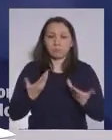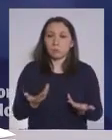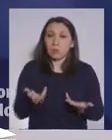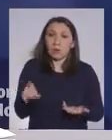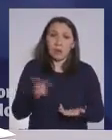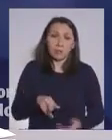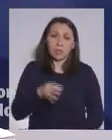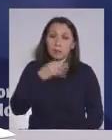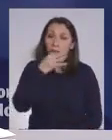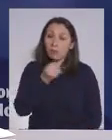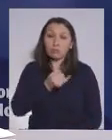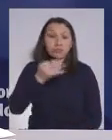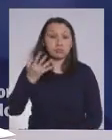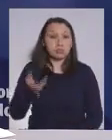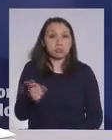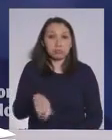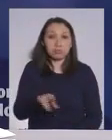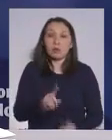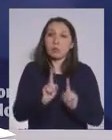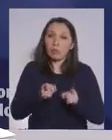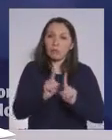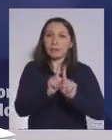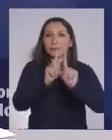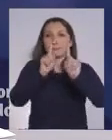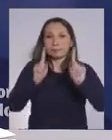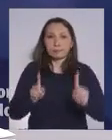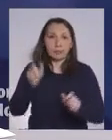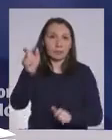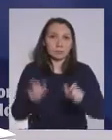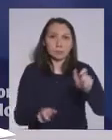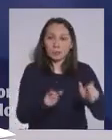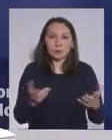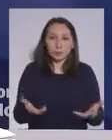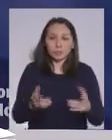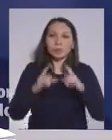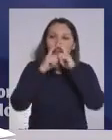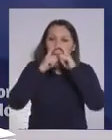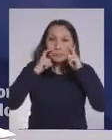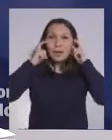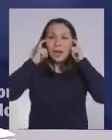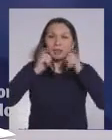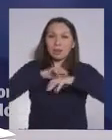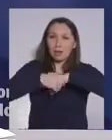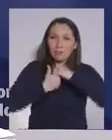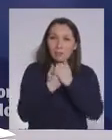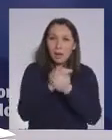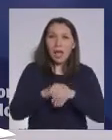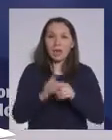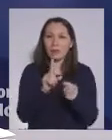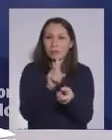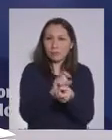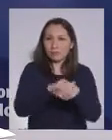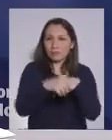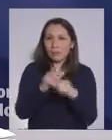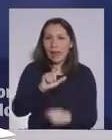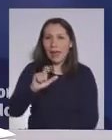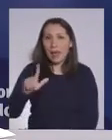repetido hasta el cansancio que son el distanciamiento social el uso de mascarilla el lavado de manos alcohol gel